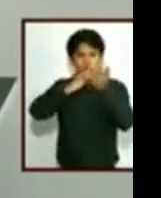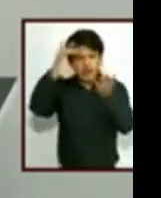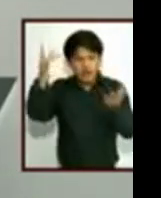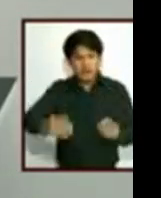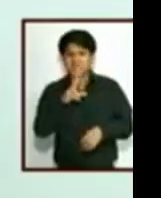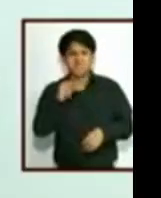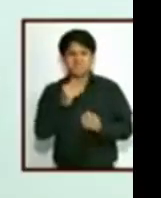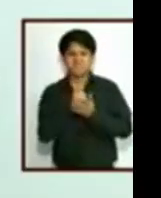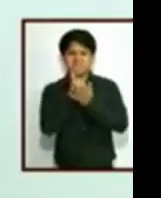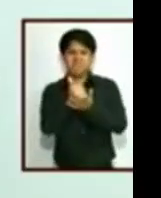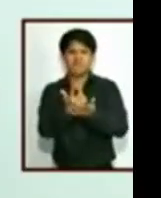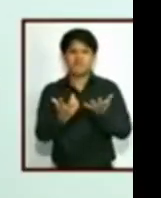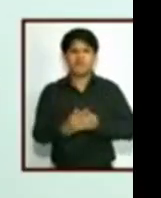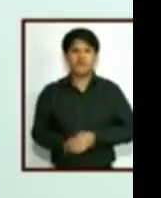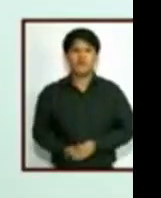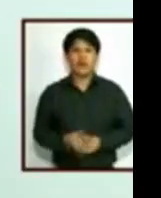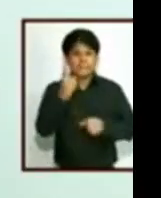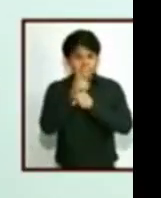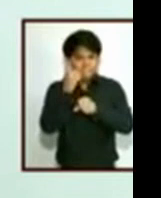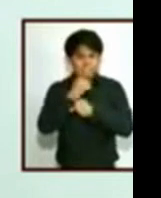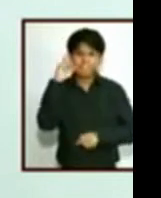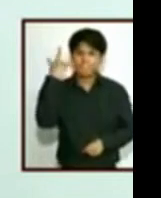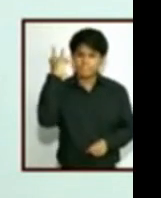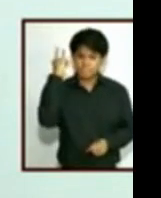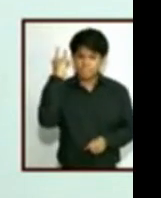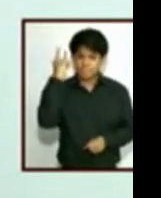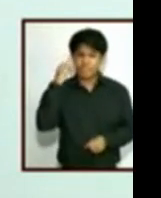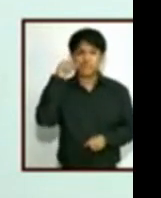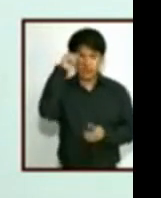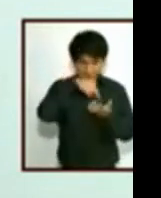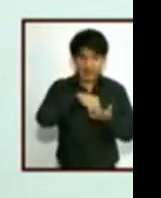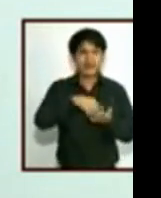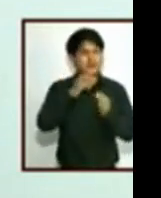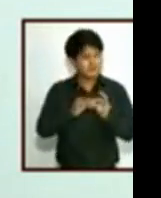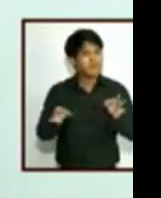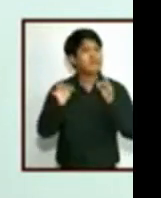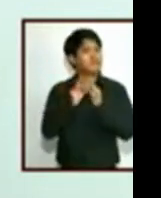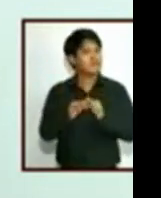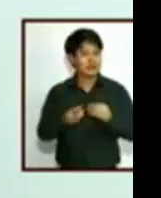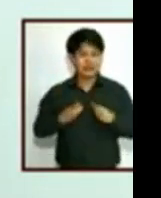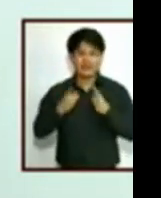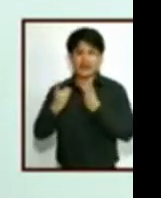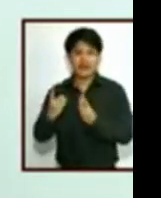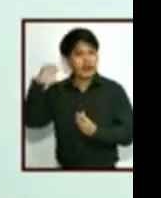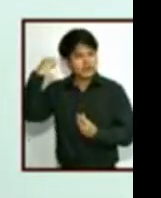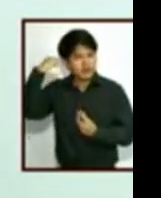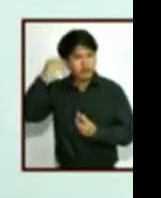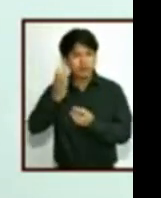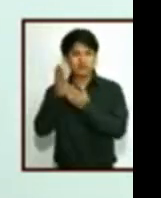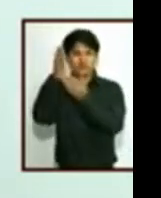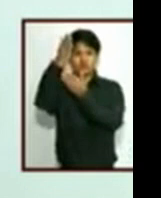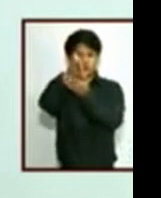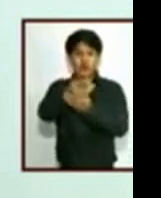tengan buenas noches. El primero de julio lo que va a estar en juego es darle a Tabasco un destino que tenga que ver